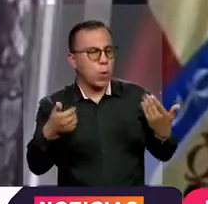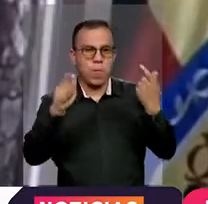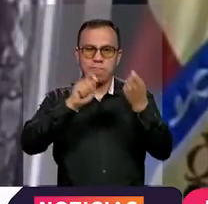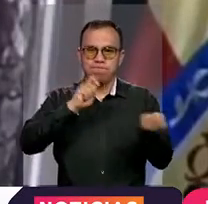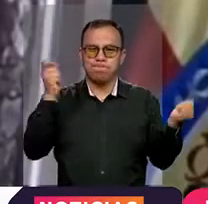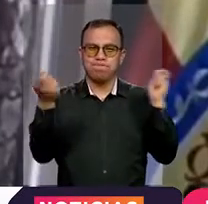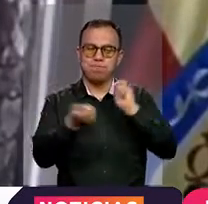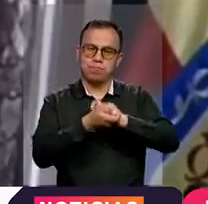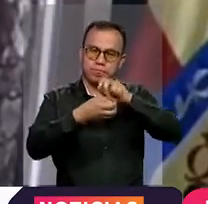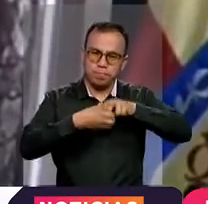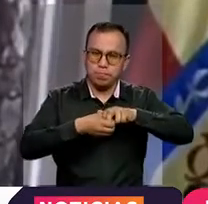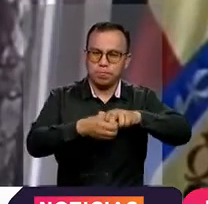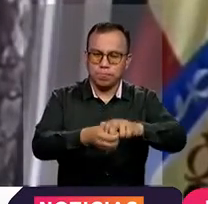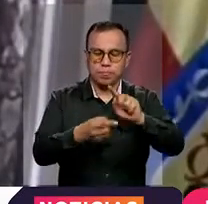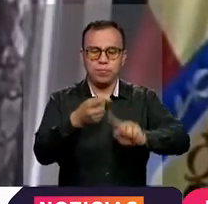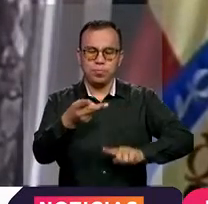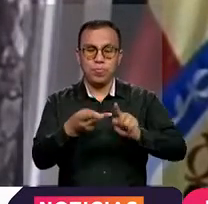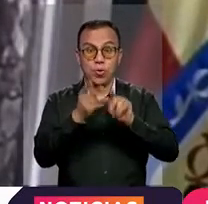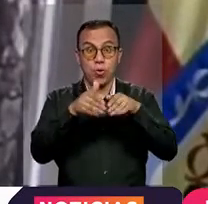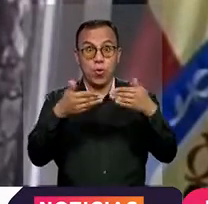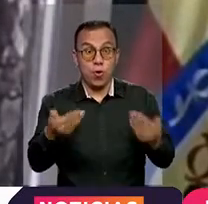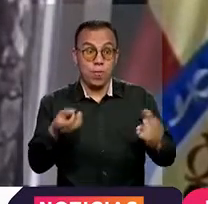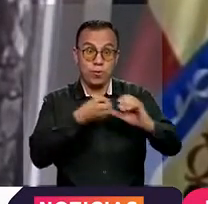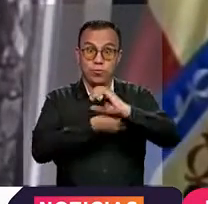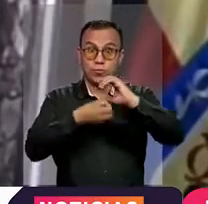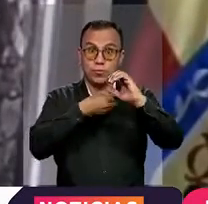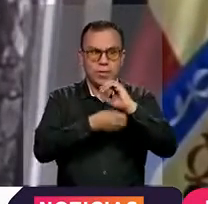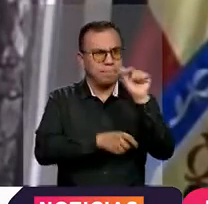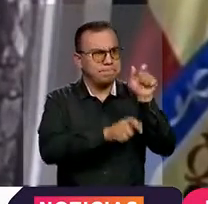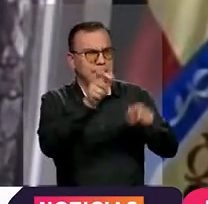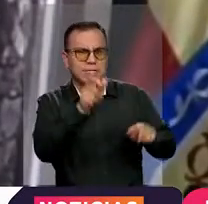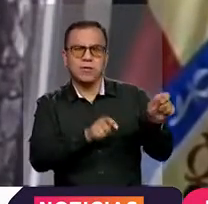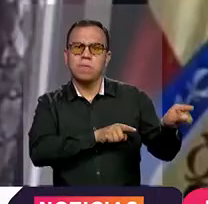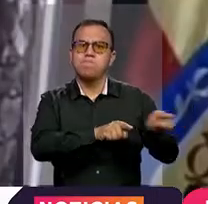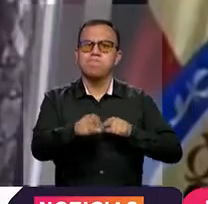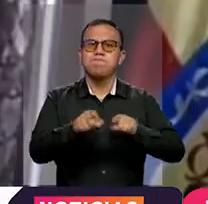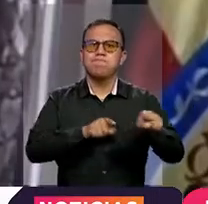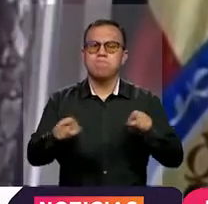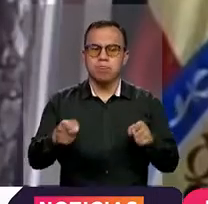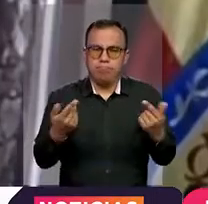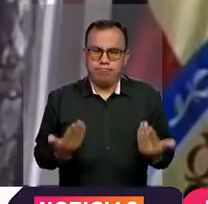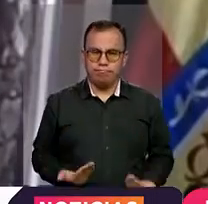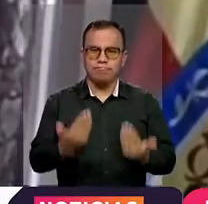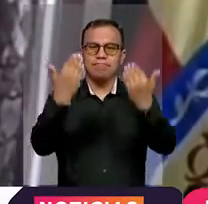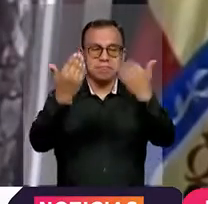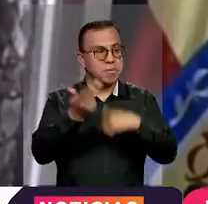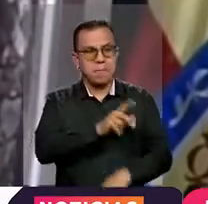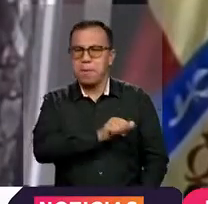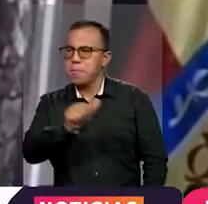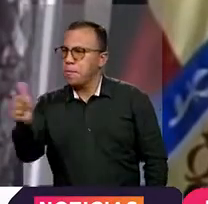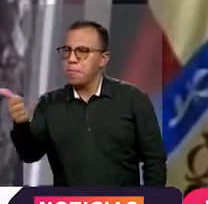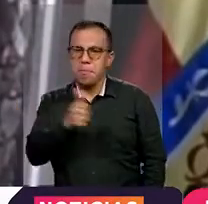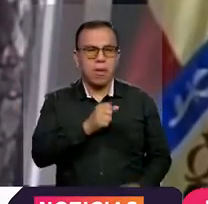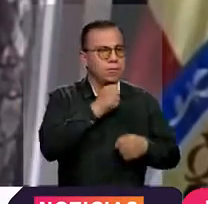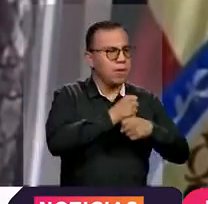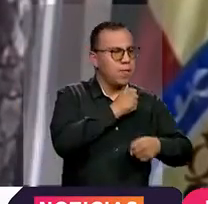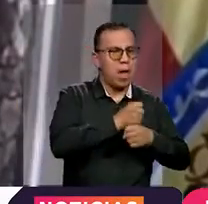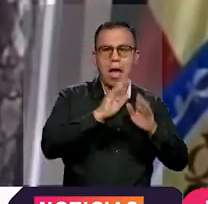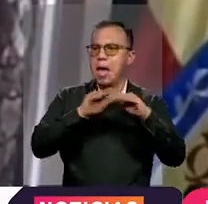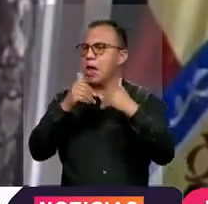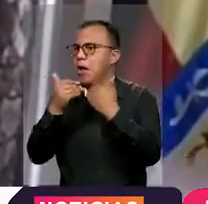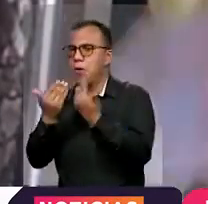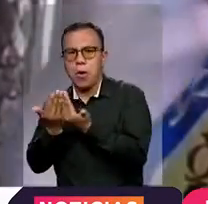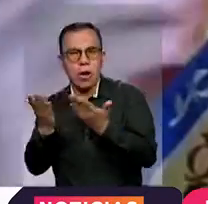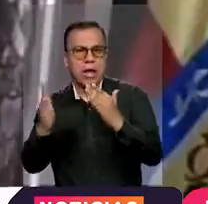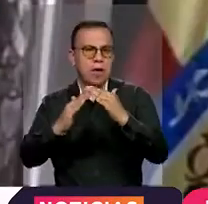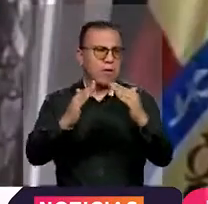la movilidad, cómo vamos a lograr una ciudad donde la gente pueda moverse de su casa al trabajo en corto